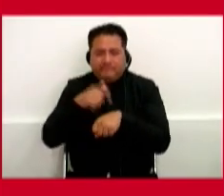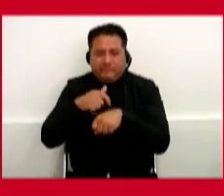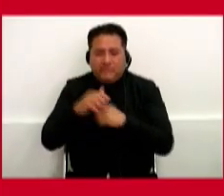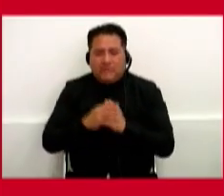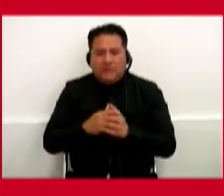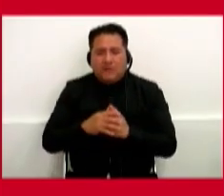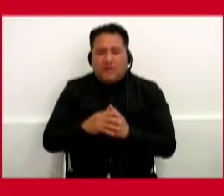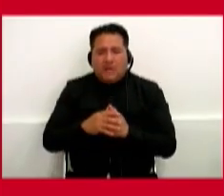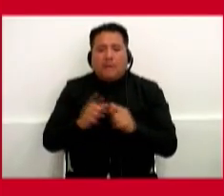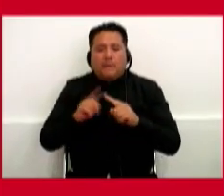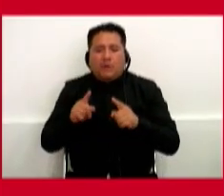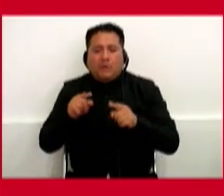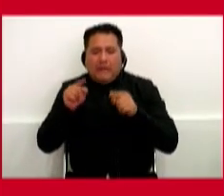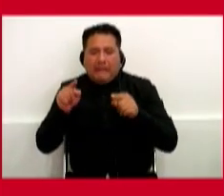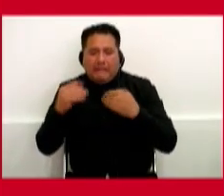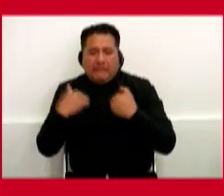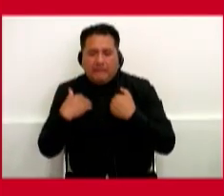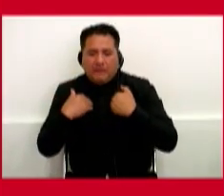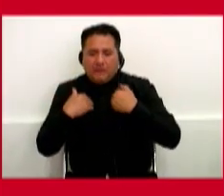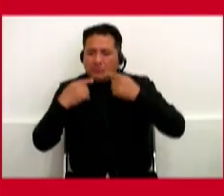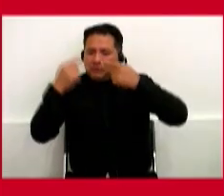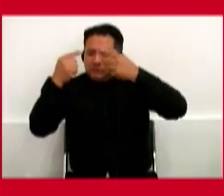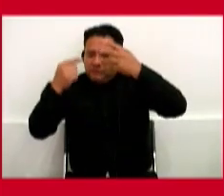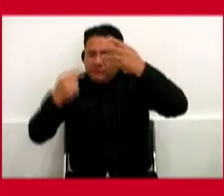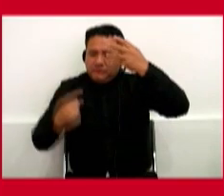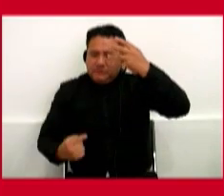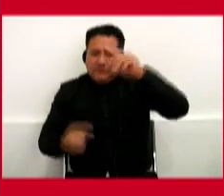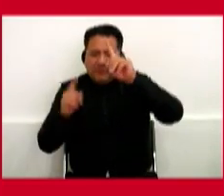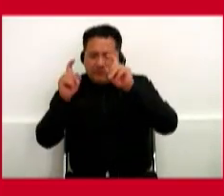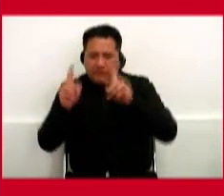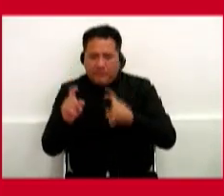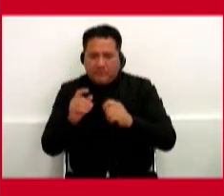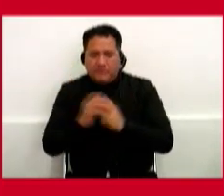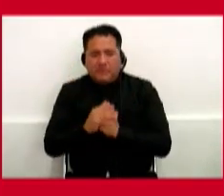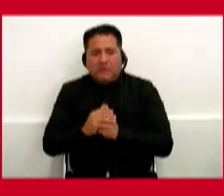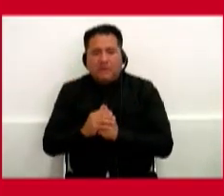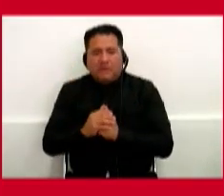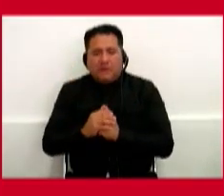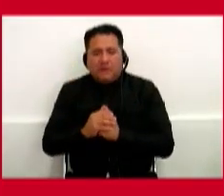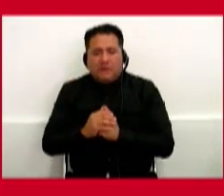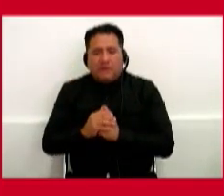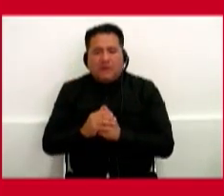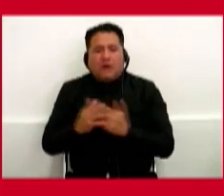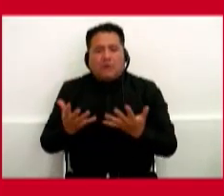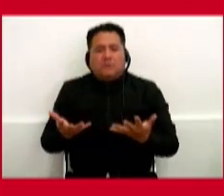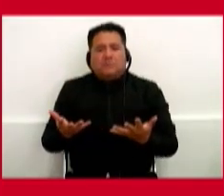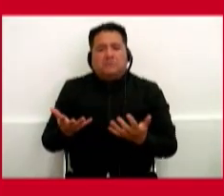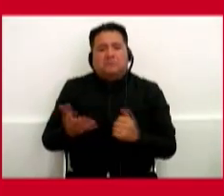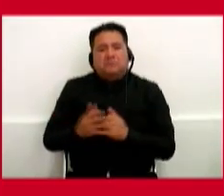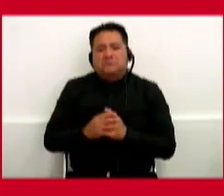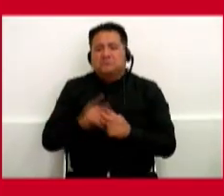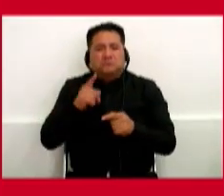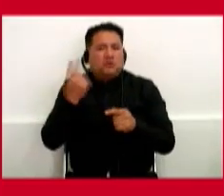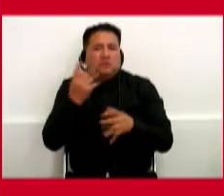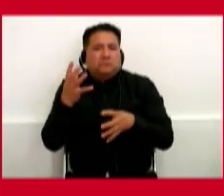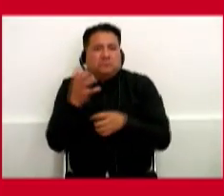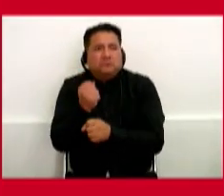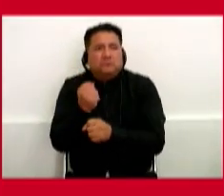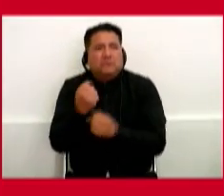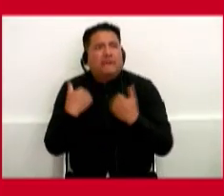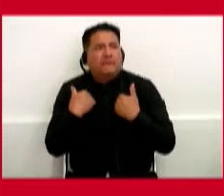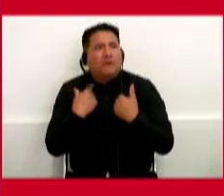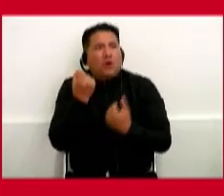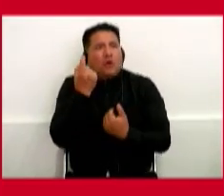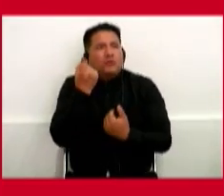podemos garantizar, ¿no?, que el análisis está yendo en la dirección adecuada. Entonces, a manera de resumen, aquí vemos los